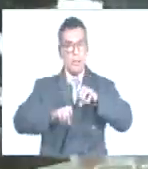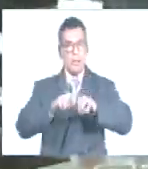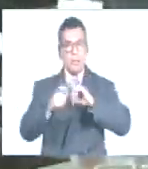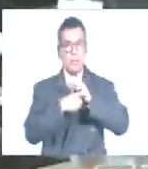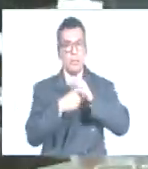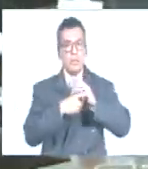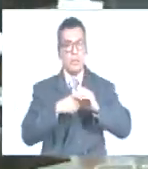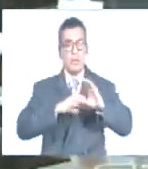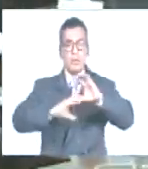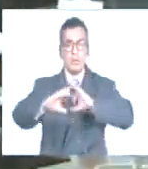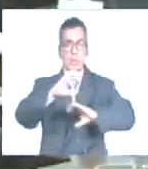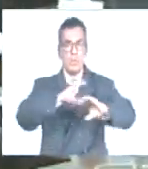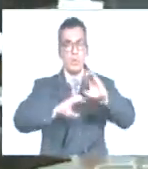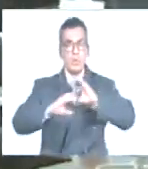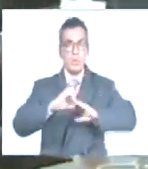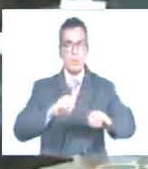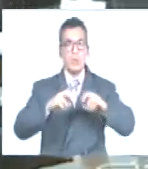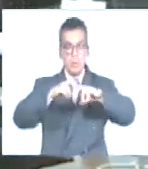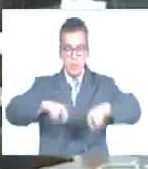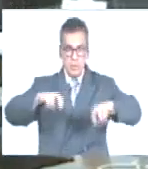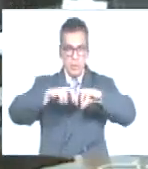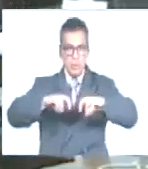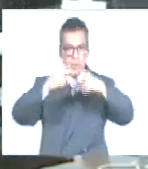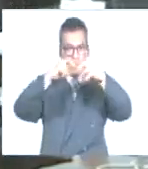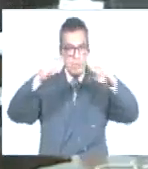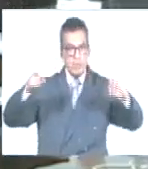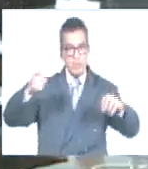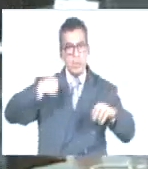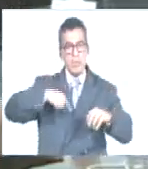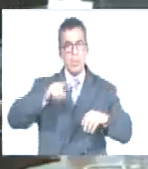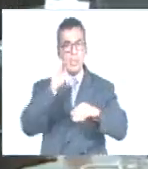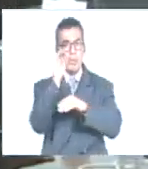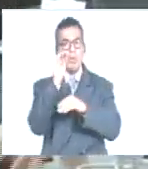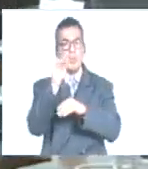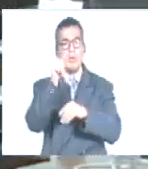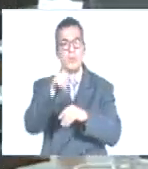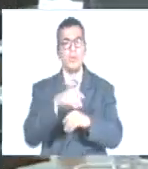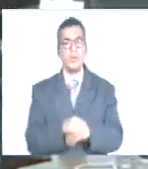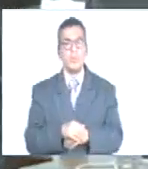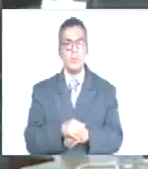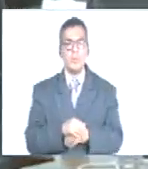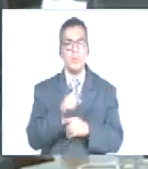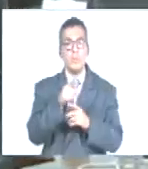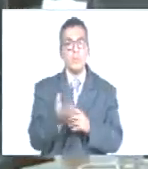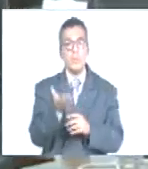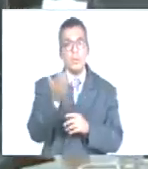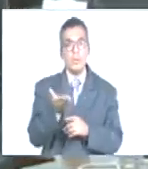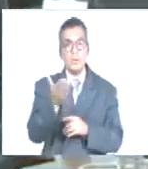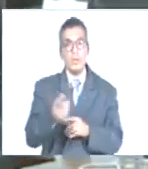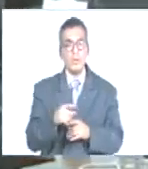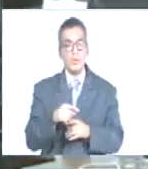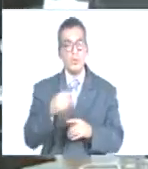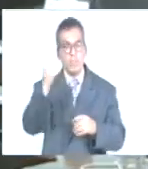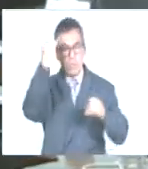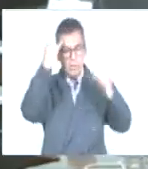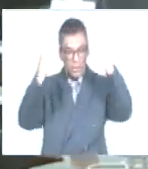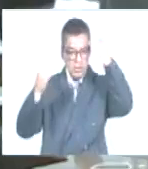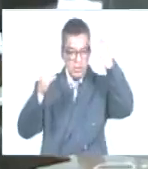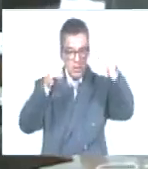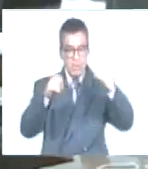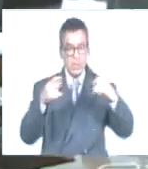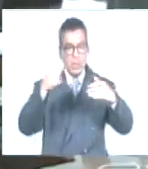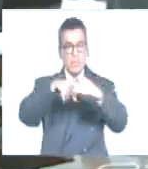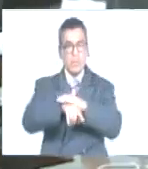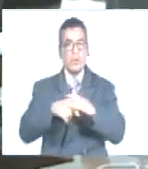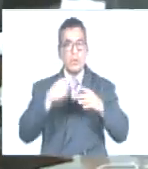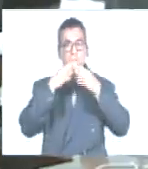técnicos científicos, explorar los temas que tienen que ver con el futuro, entre eso importante la inteligencia artificial e incorporar